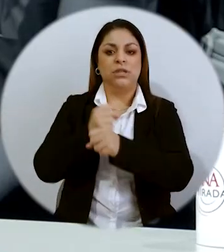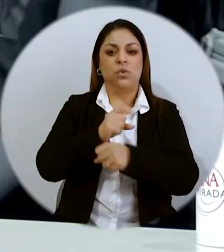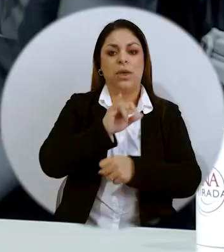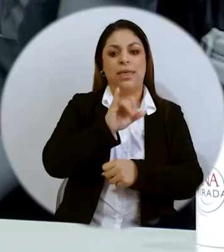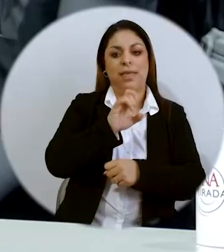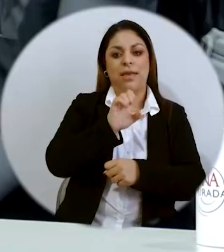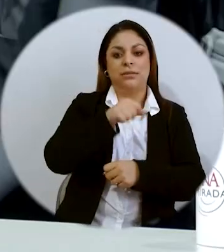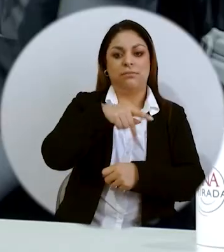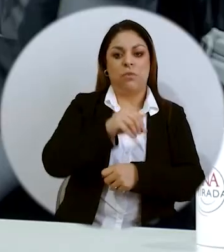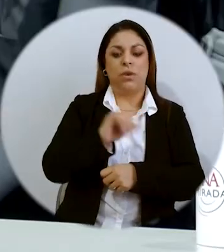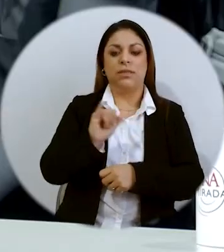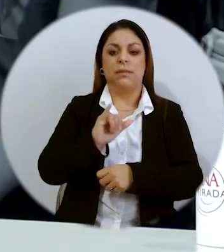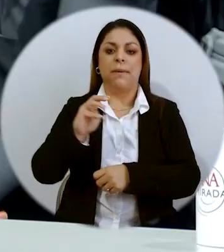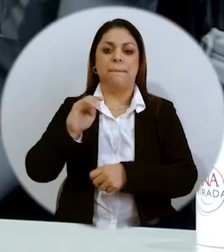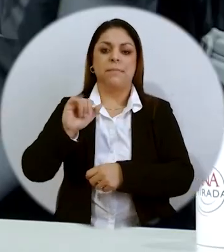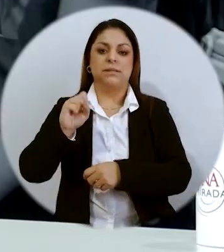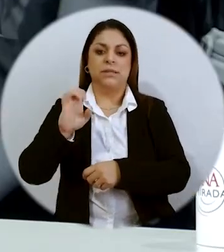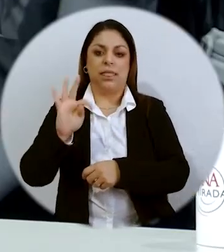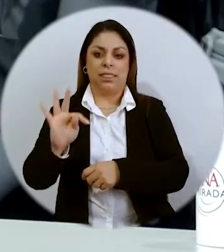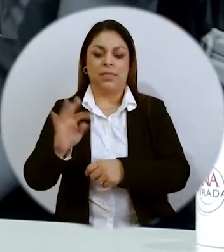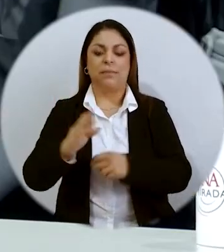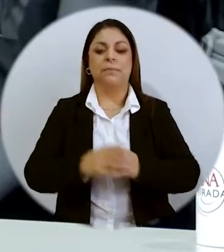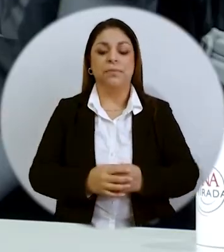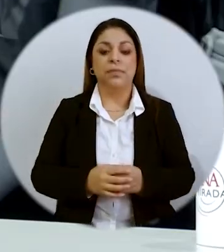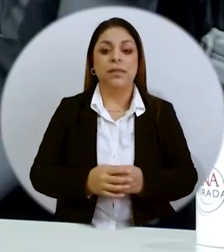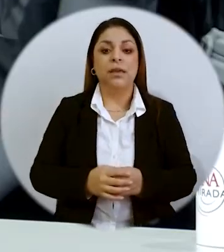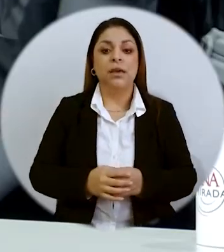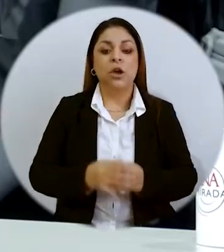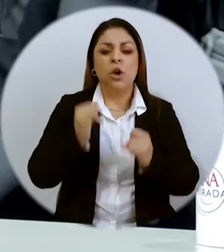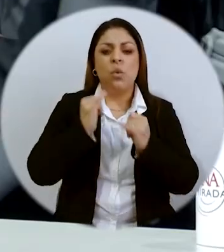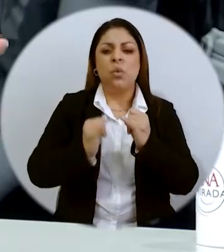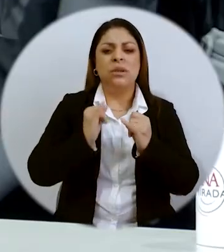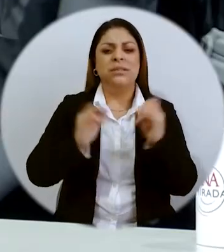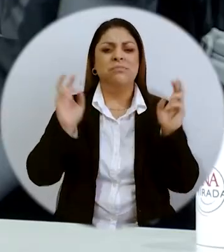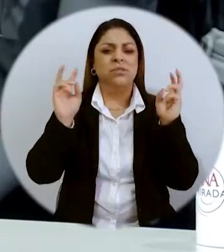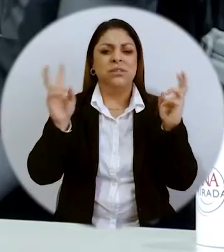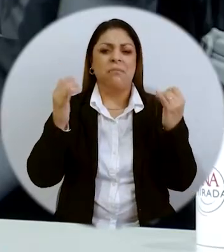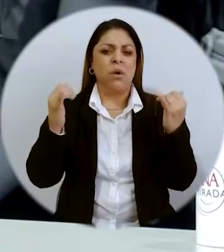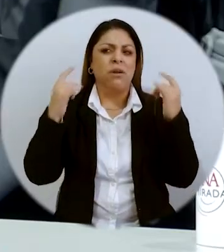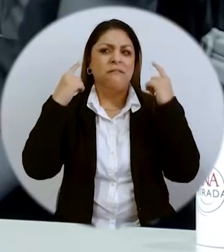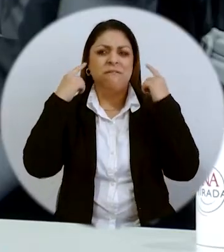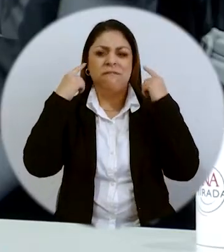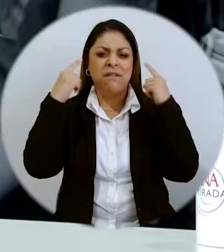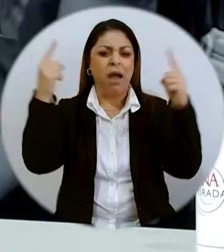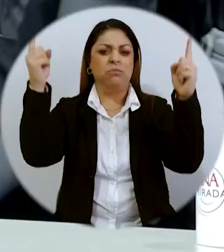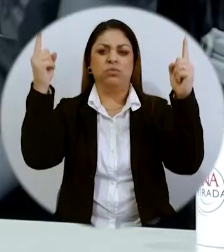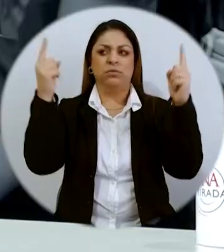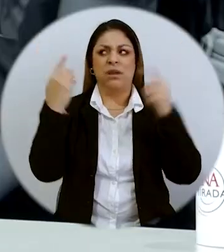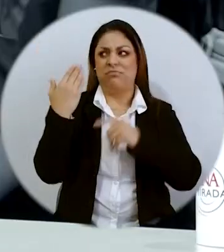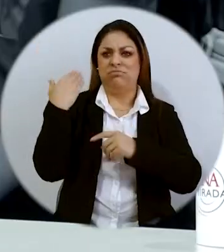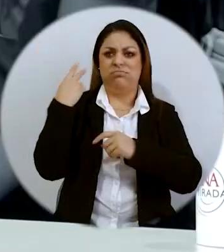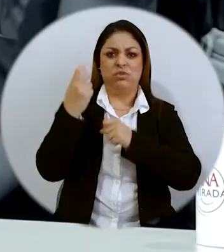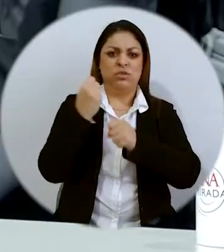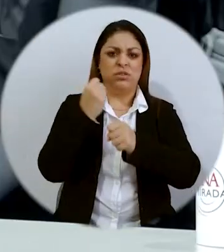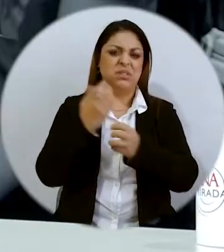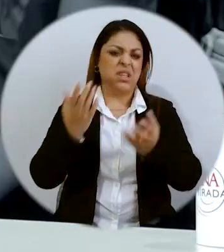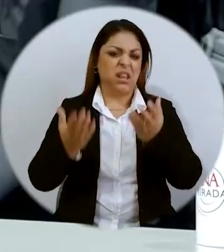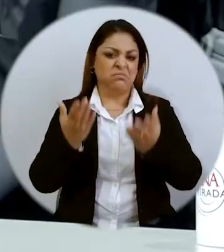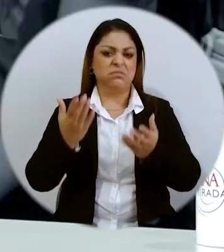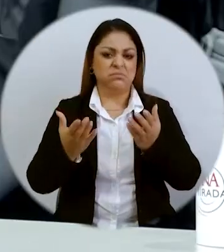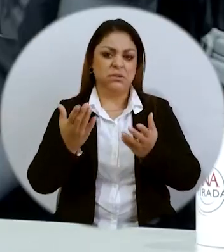IDESPO como por el MISID. Uno de los temas que más ha sonado en los últimos tal vez 2